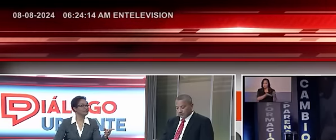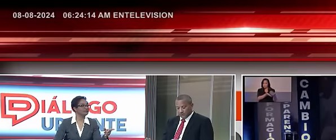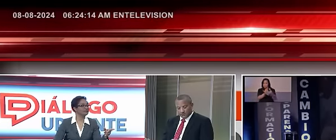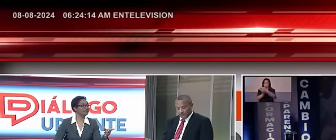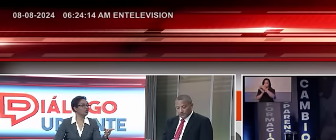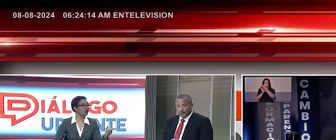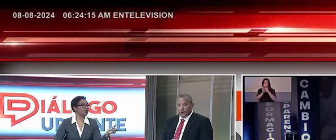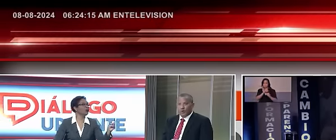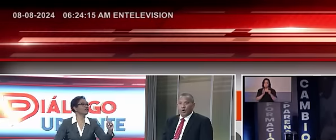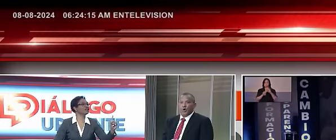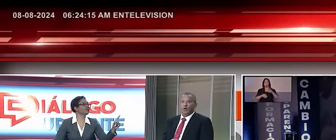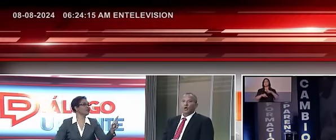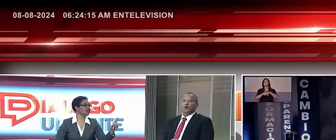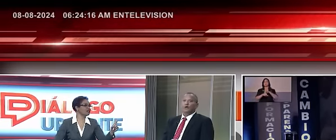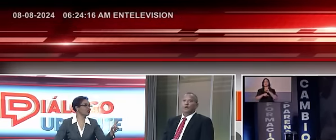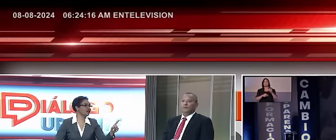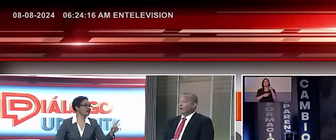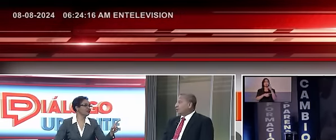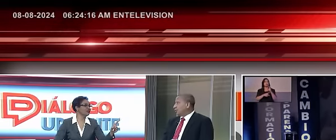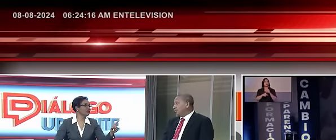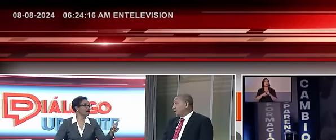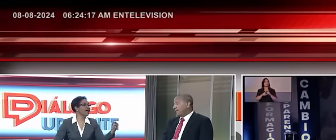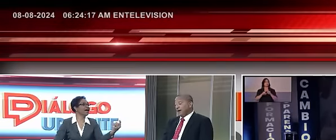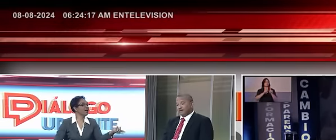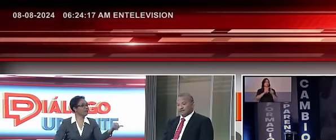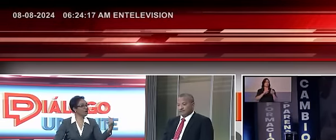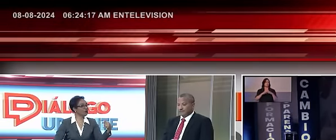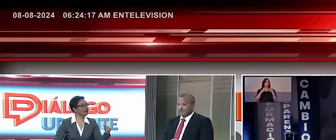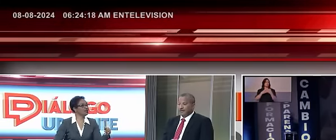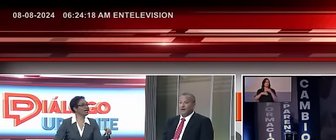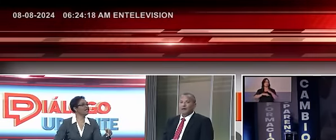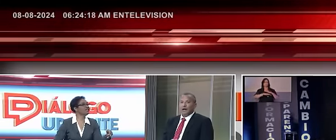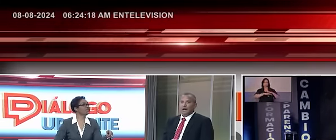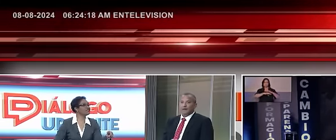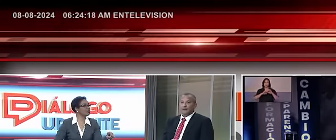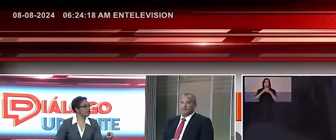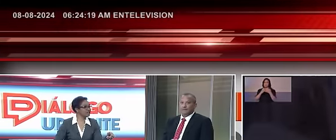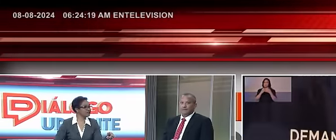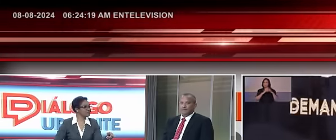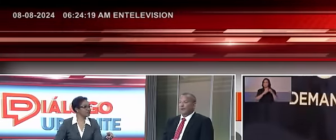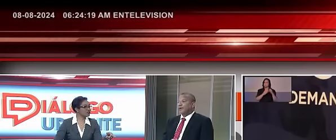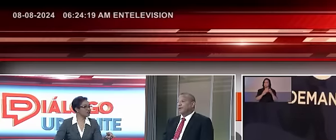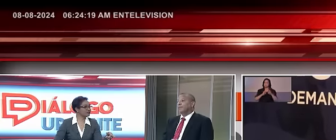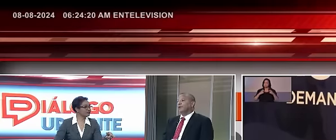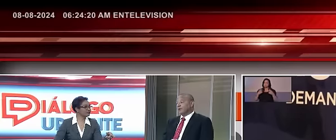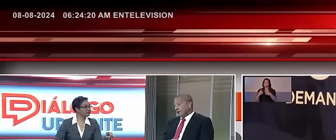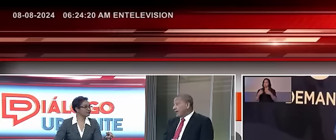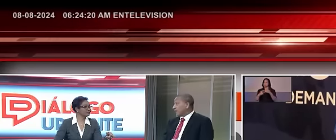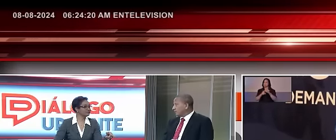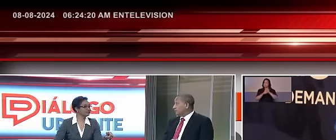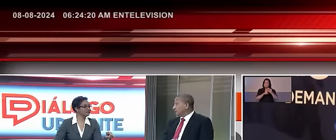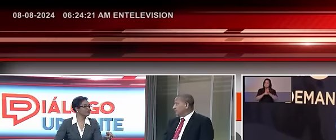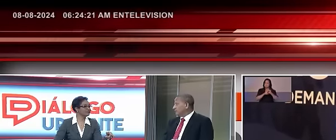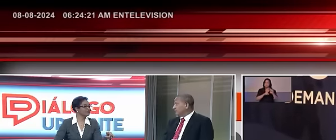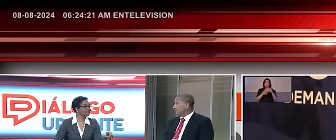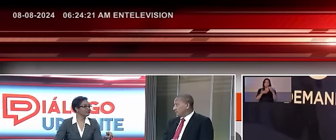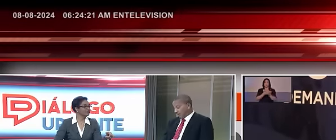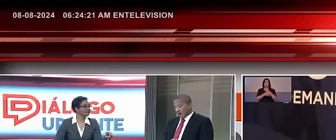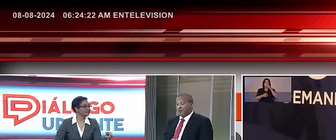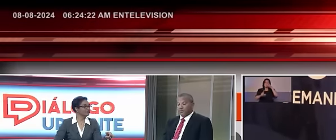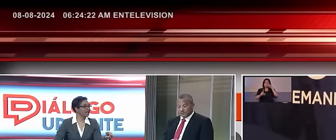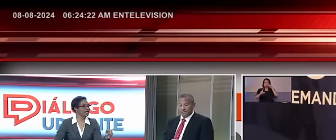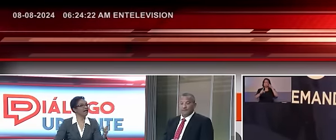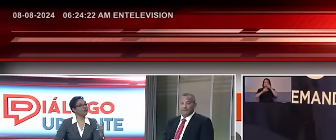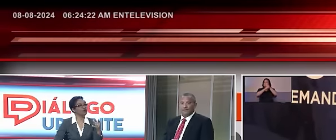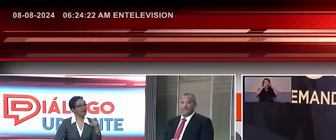No, eso no. ¿No ha mejorado la seguridad ciudadana? No, eso no, jamás. ¿Ha empeorado la inseguridad ciudadana? Pero claro que sí. Claro